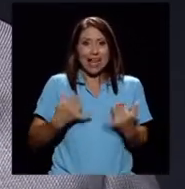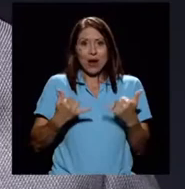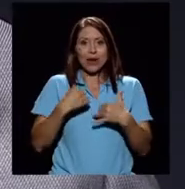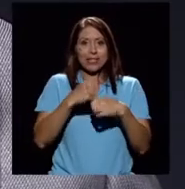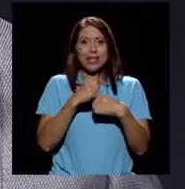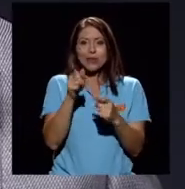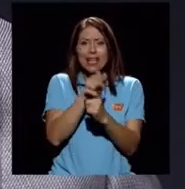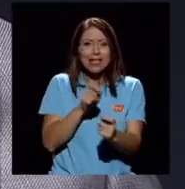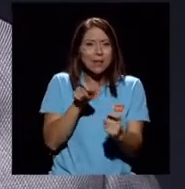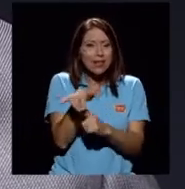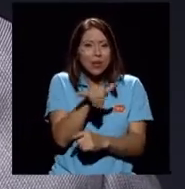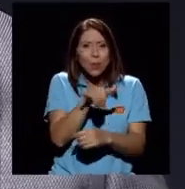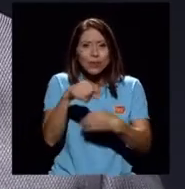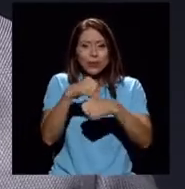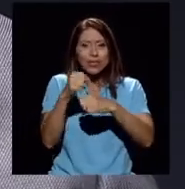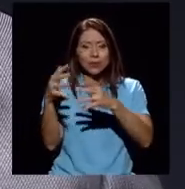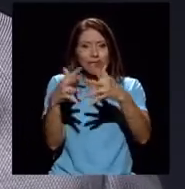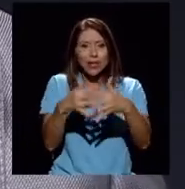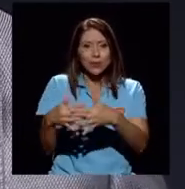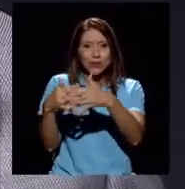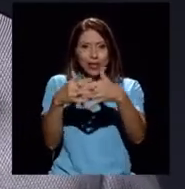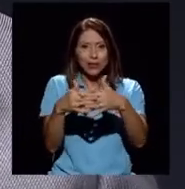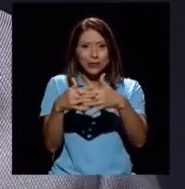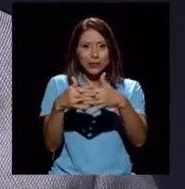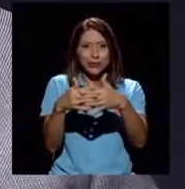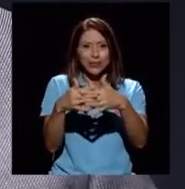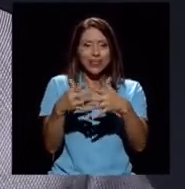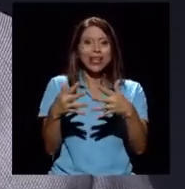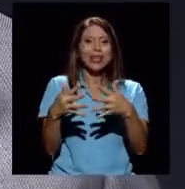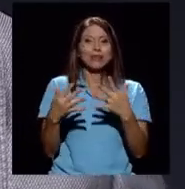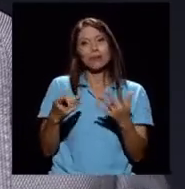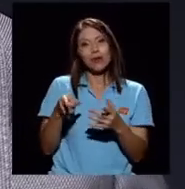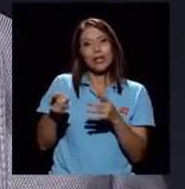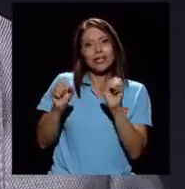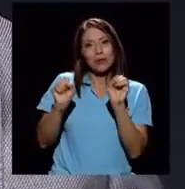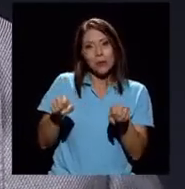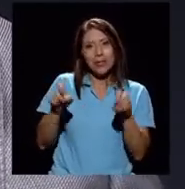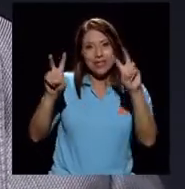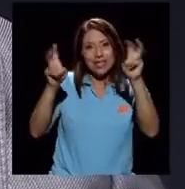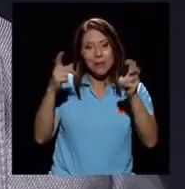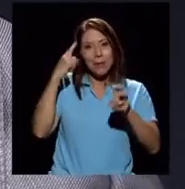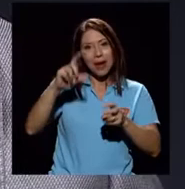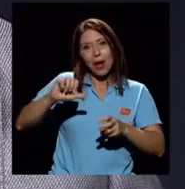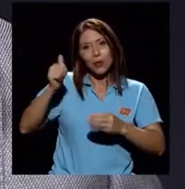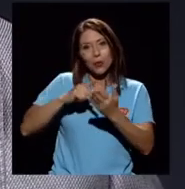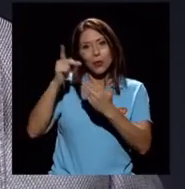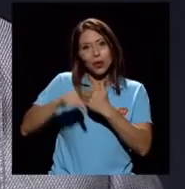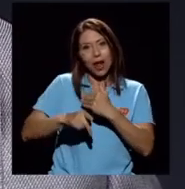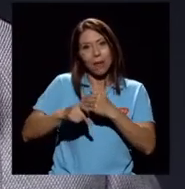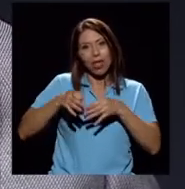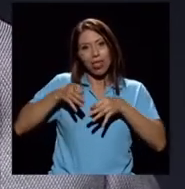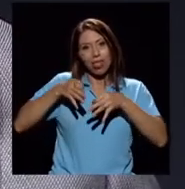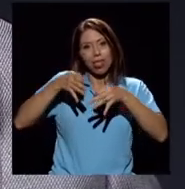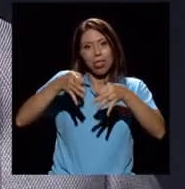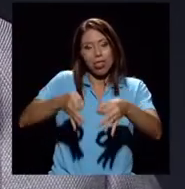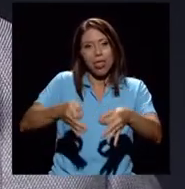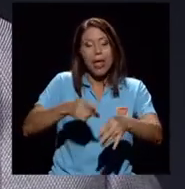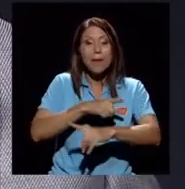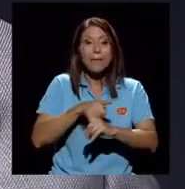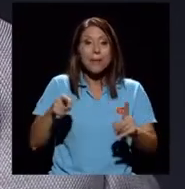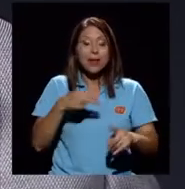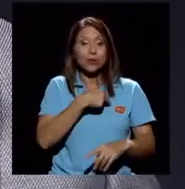ahora de alguna manera bueno jesús para otro programa pero de alguna manera bastante que denota